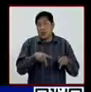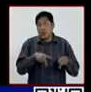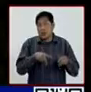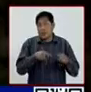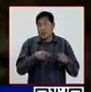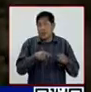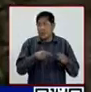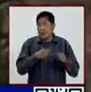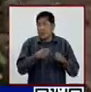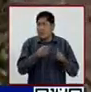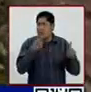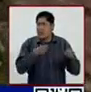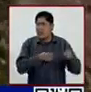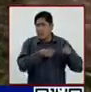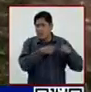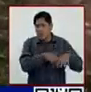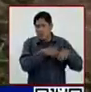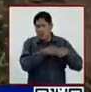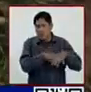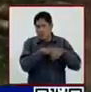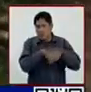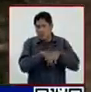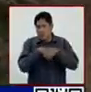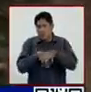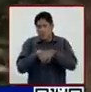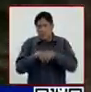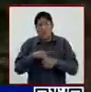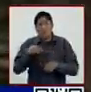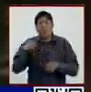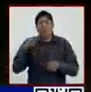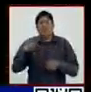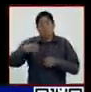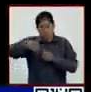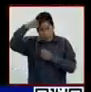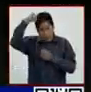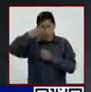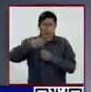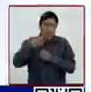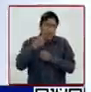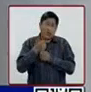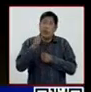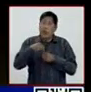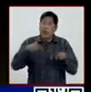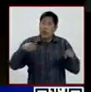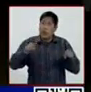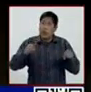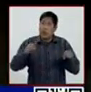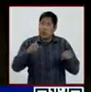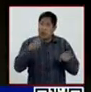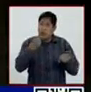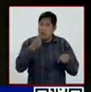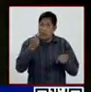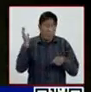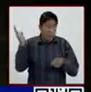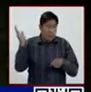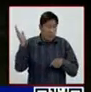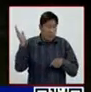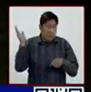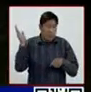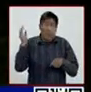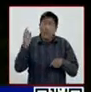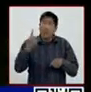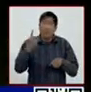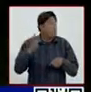que llegaban en esta marcha así A fines al movimiento socialismo decía ahí está la motocicleta de la cual nos hablabas Carlos